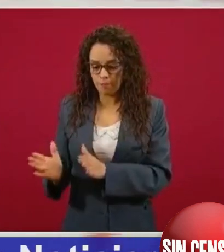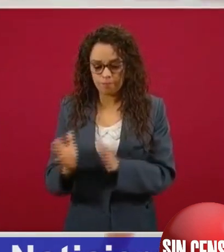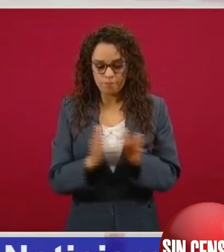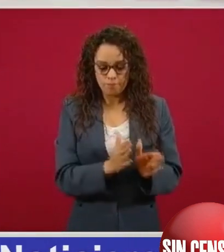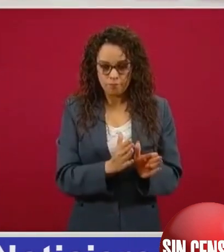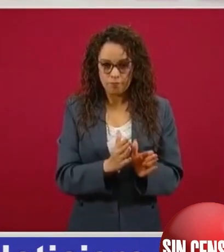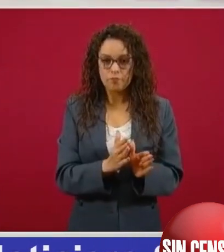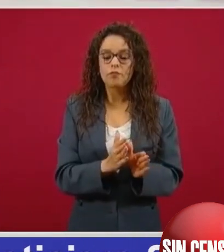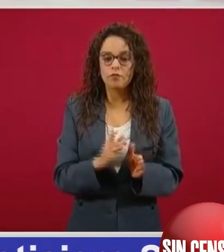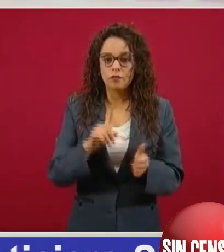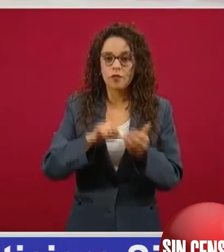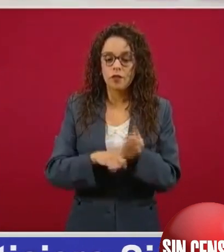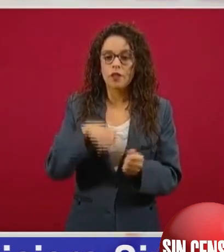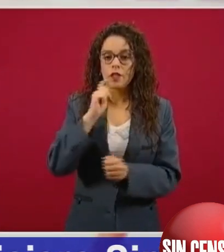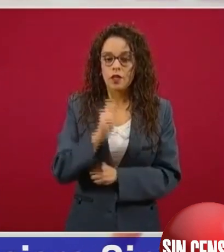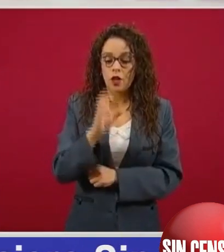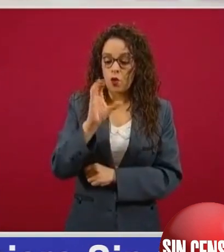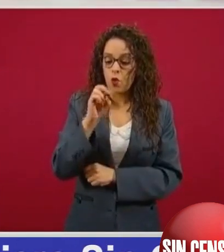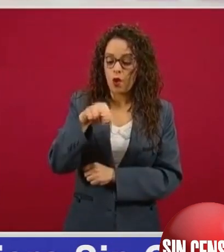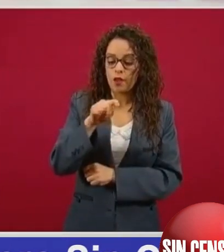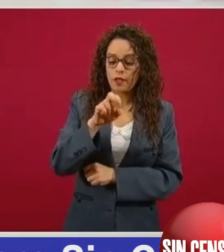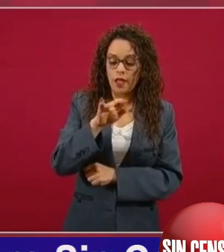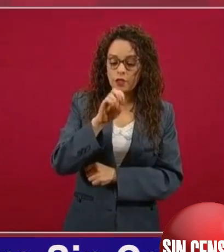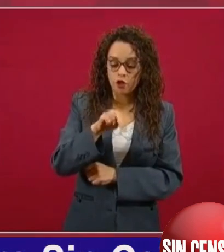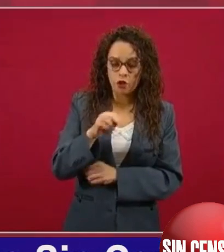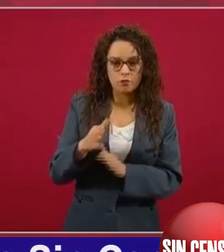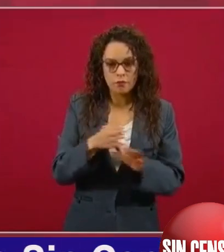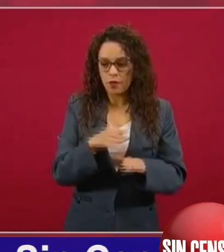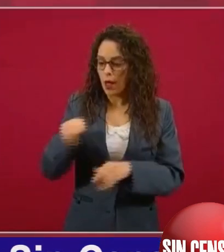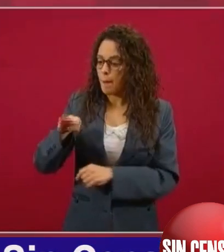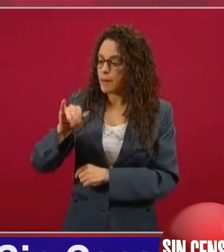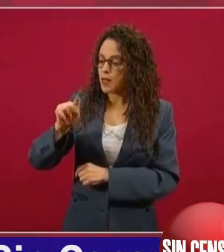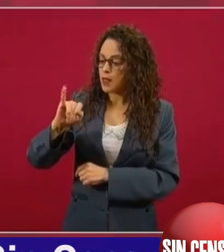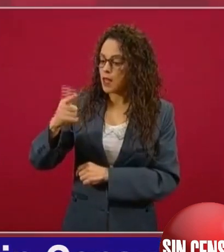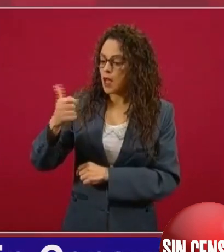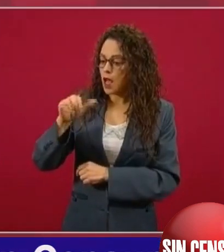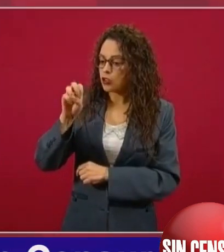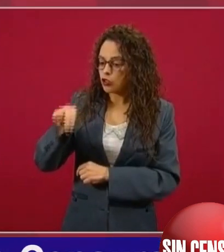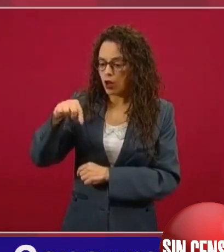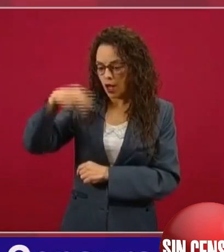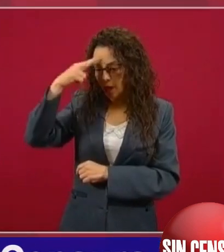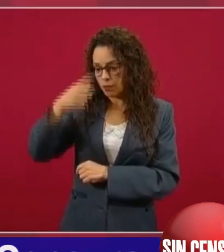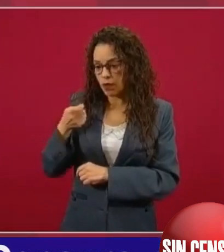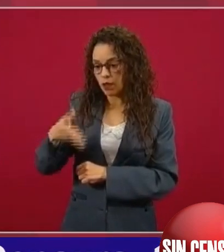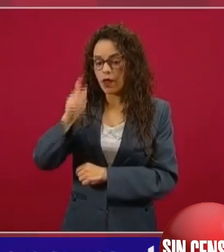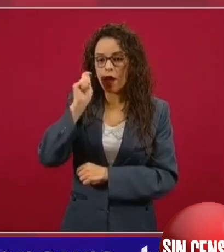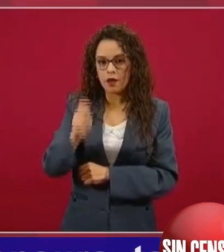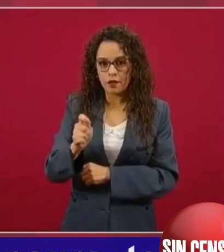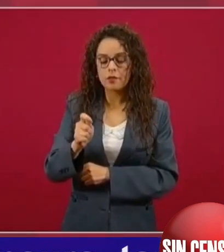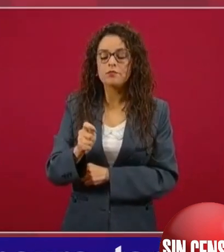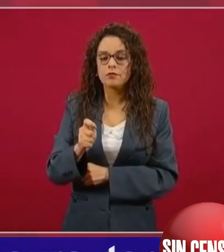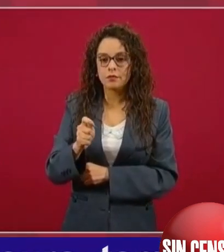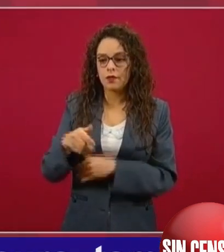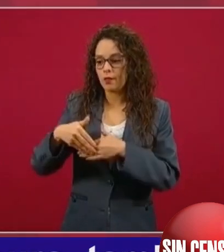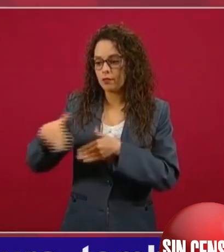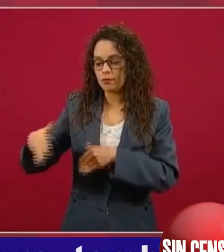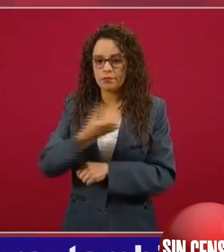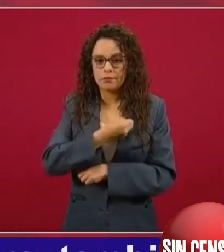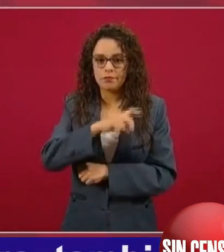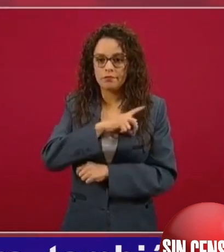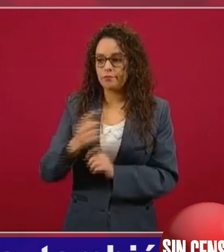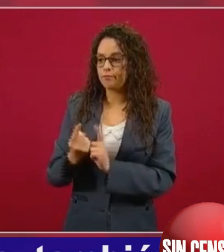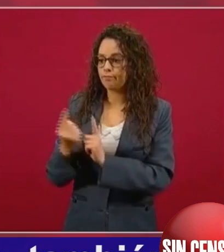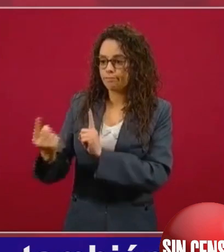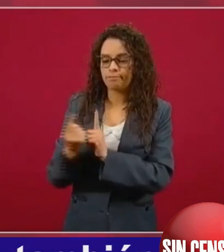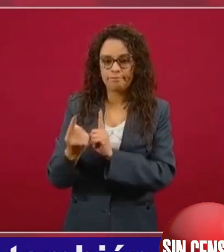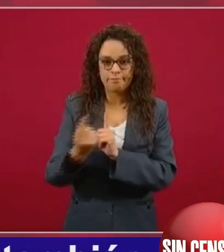con mitigación comunitaria. Mitigación comunitaria en México se ha llamado Jornada Nacional de Sana Distancia, y es este esfuerzo